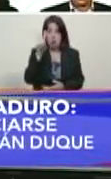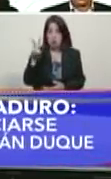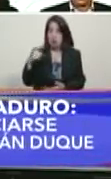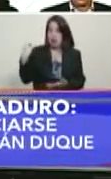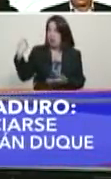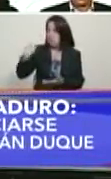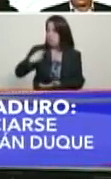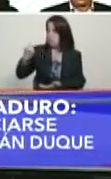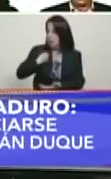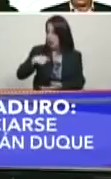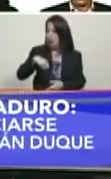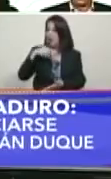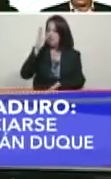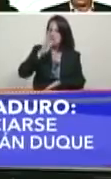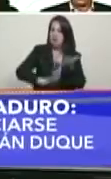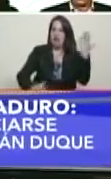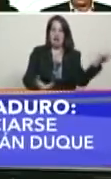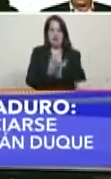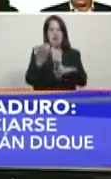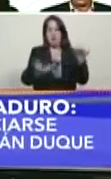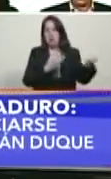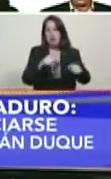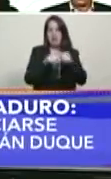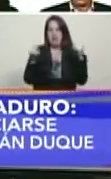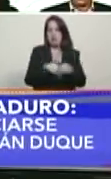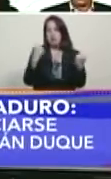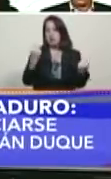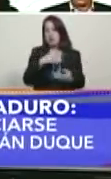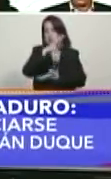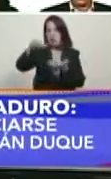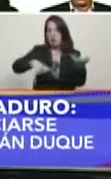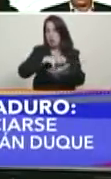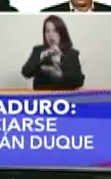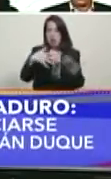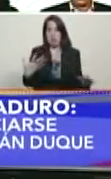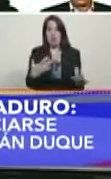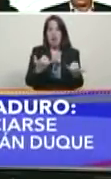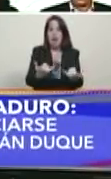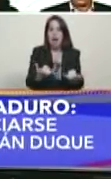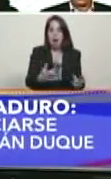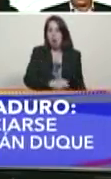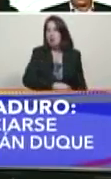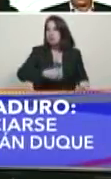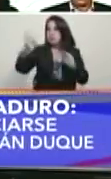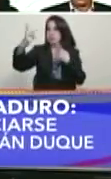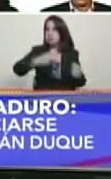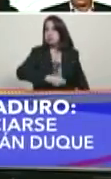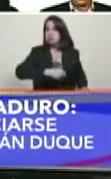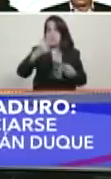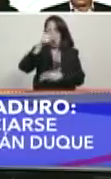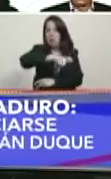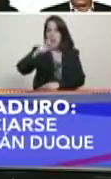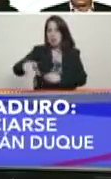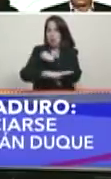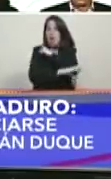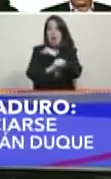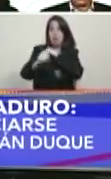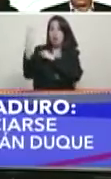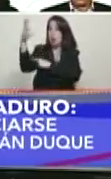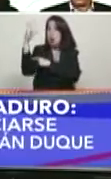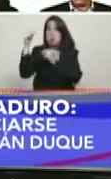delincuentes los mandan a quemar a destruir ahora se llevan los delincuentes para colombia están allá no han podido